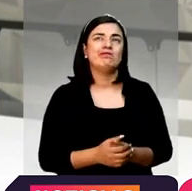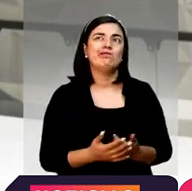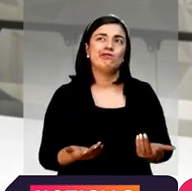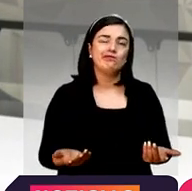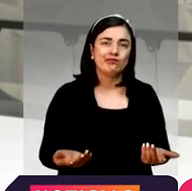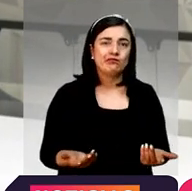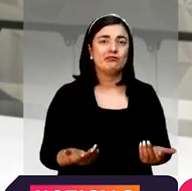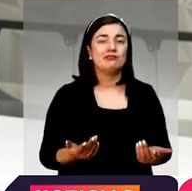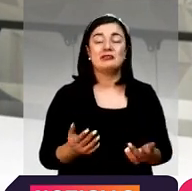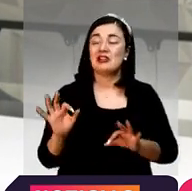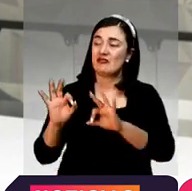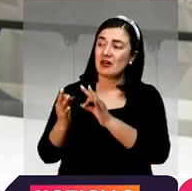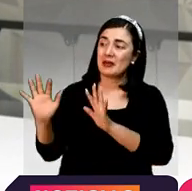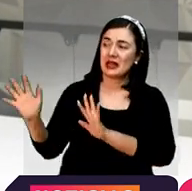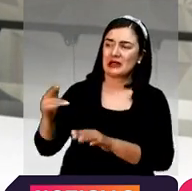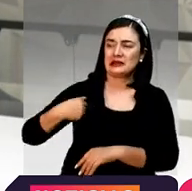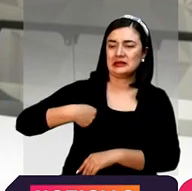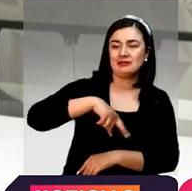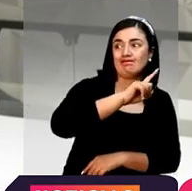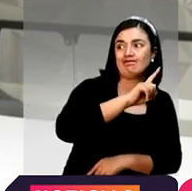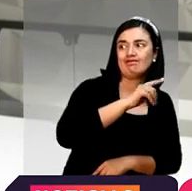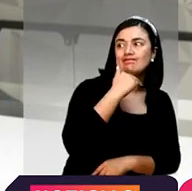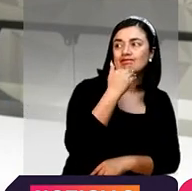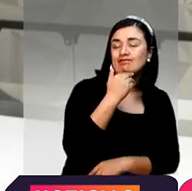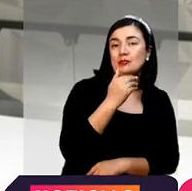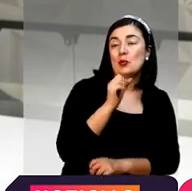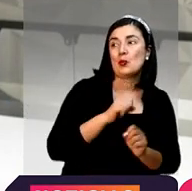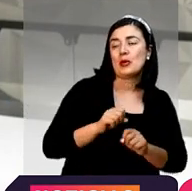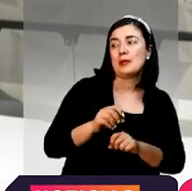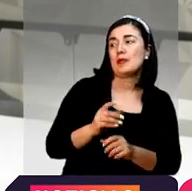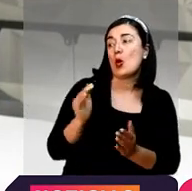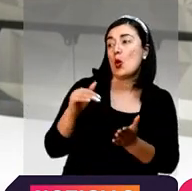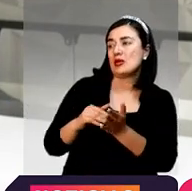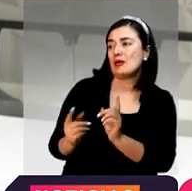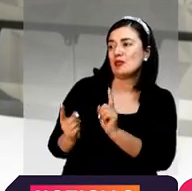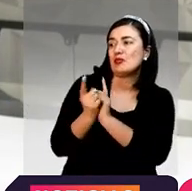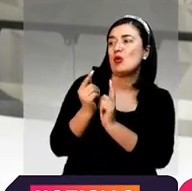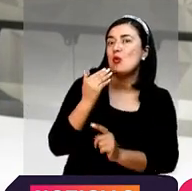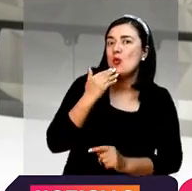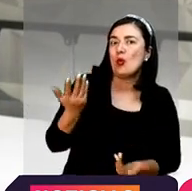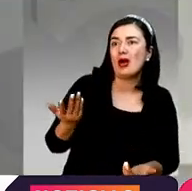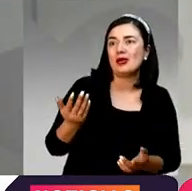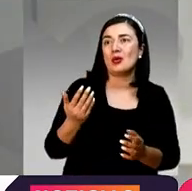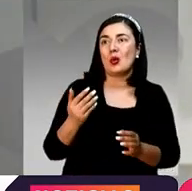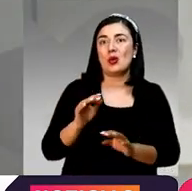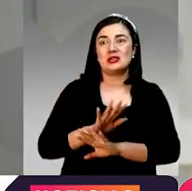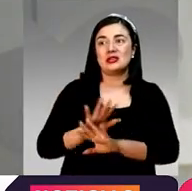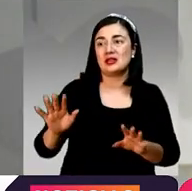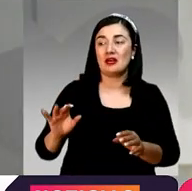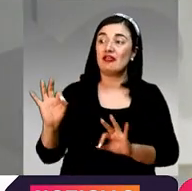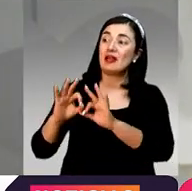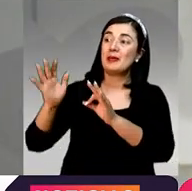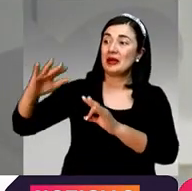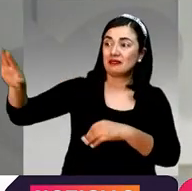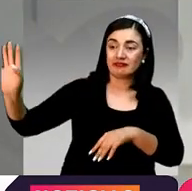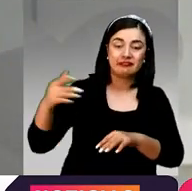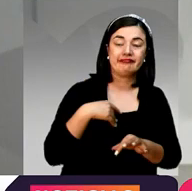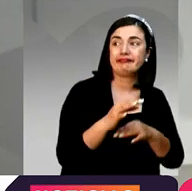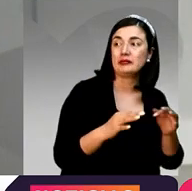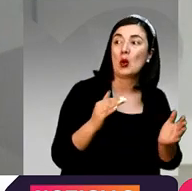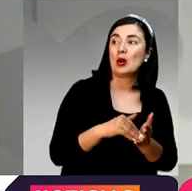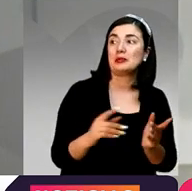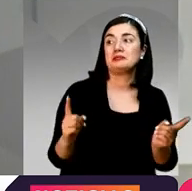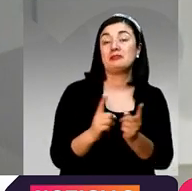despedir a la familia sin saber ellos en qué momento se puedan volver a ver o definitivamente no se puedan volver a ver. El que más me marca es